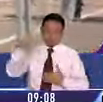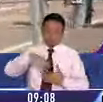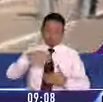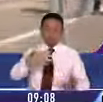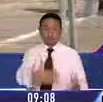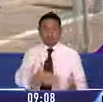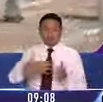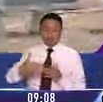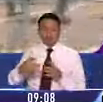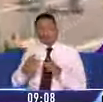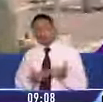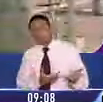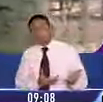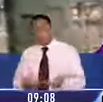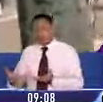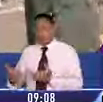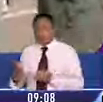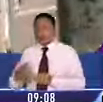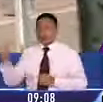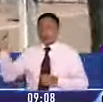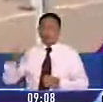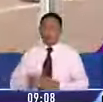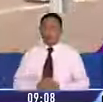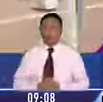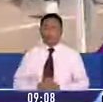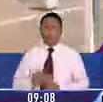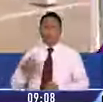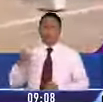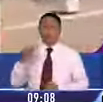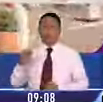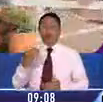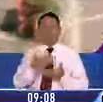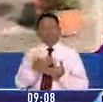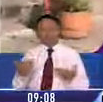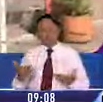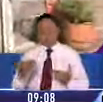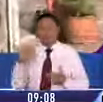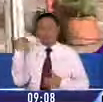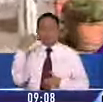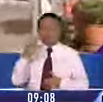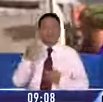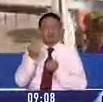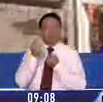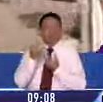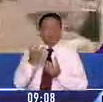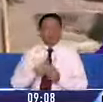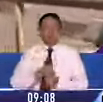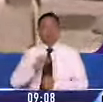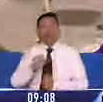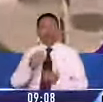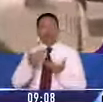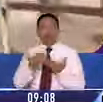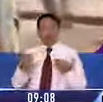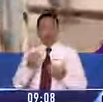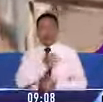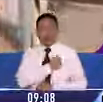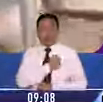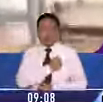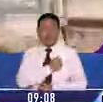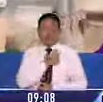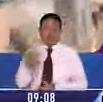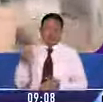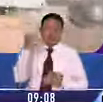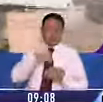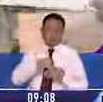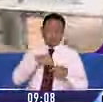unos cuantos minutos puedan sacar documentos, pertenencias, cualquier información o artículo que tengan